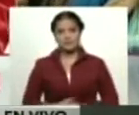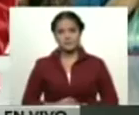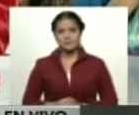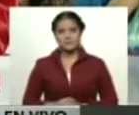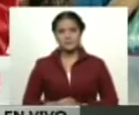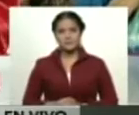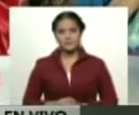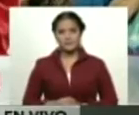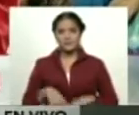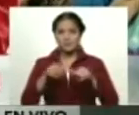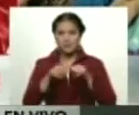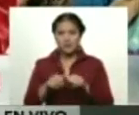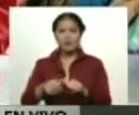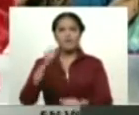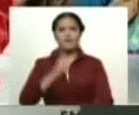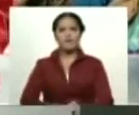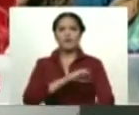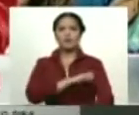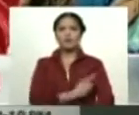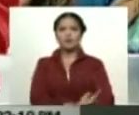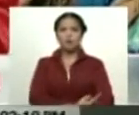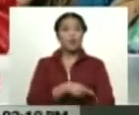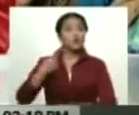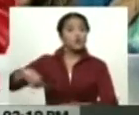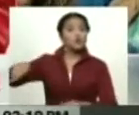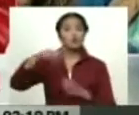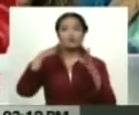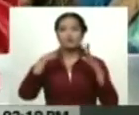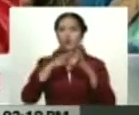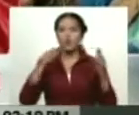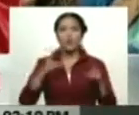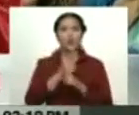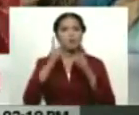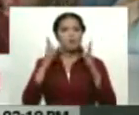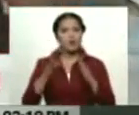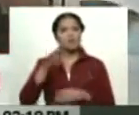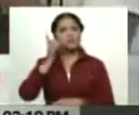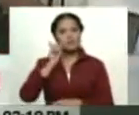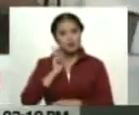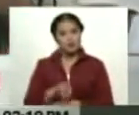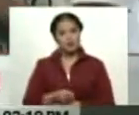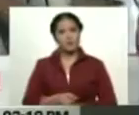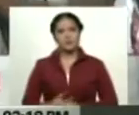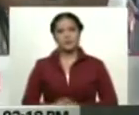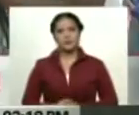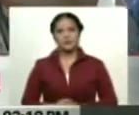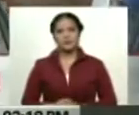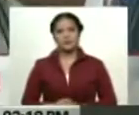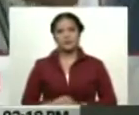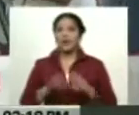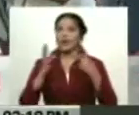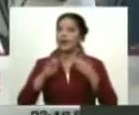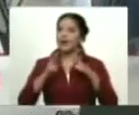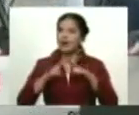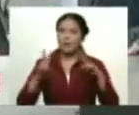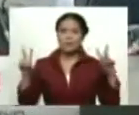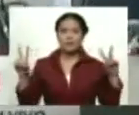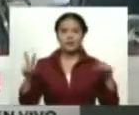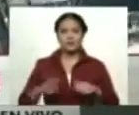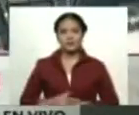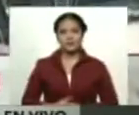para seguir fortaleciendo, como debemos todos los venezolanos y todas las venezolanas, la paz de la